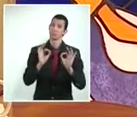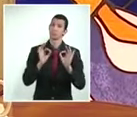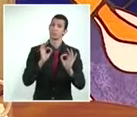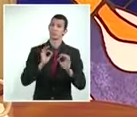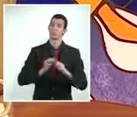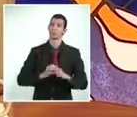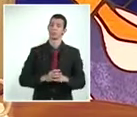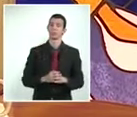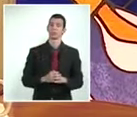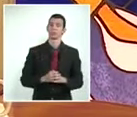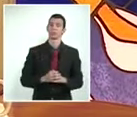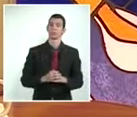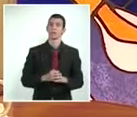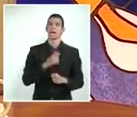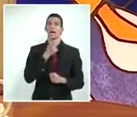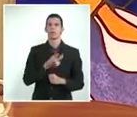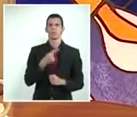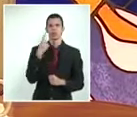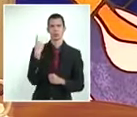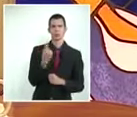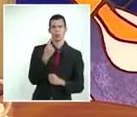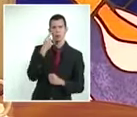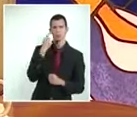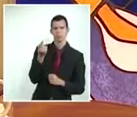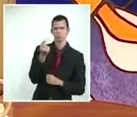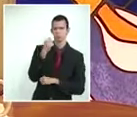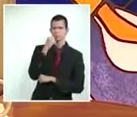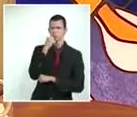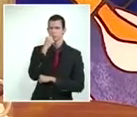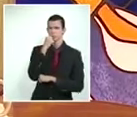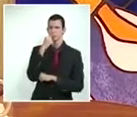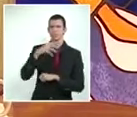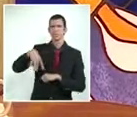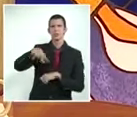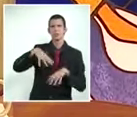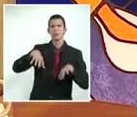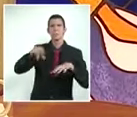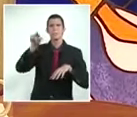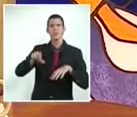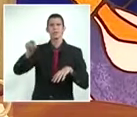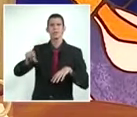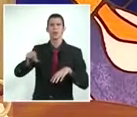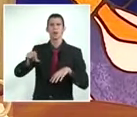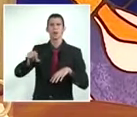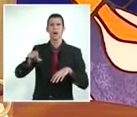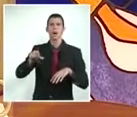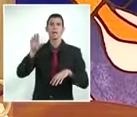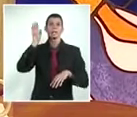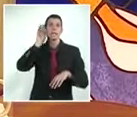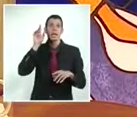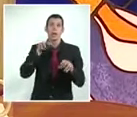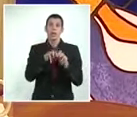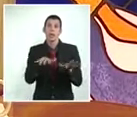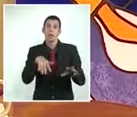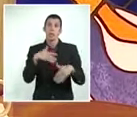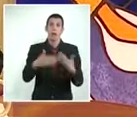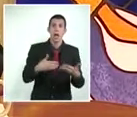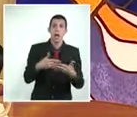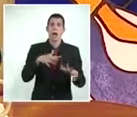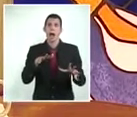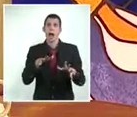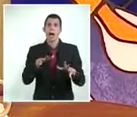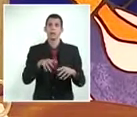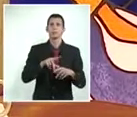hemos apreciado casos que en estas circunstancias han salido del país para regresar una semana después.